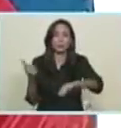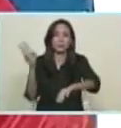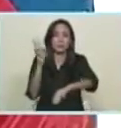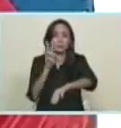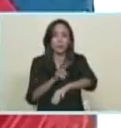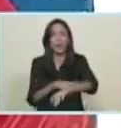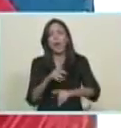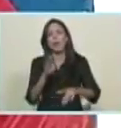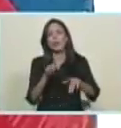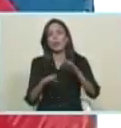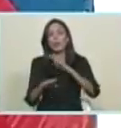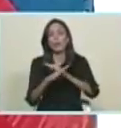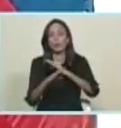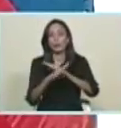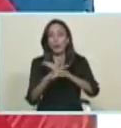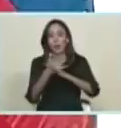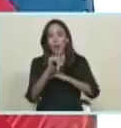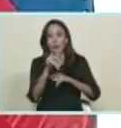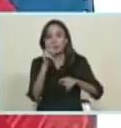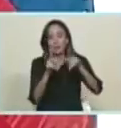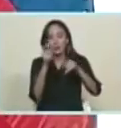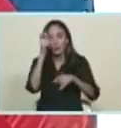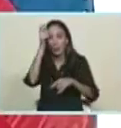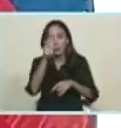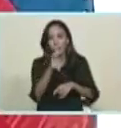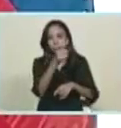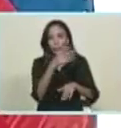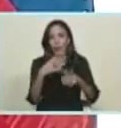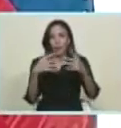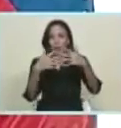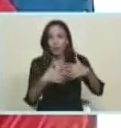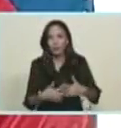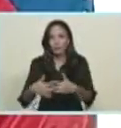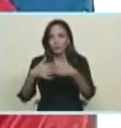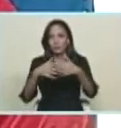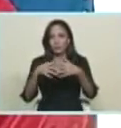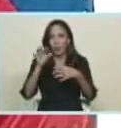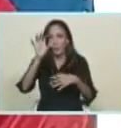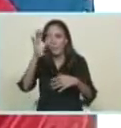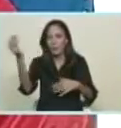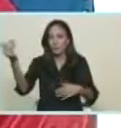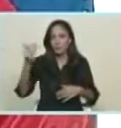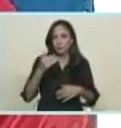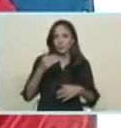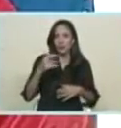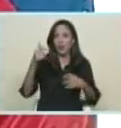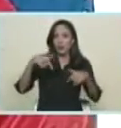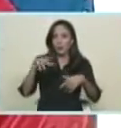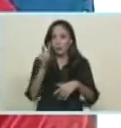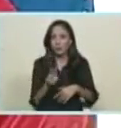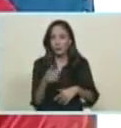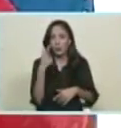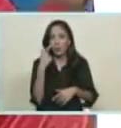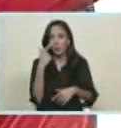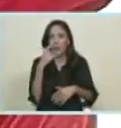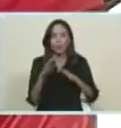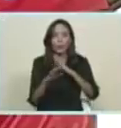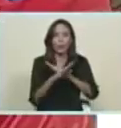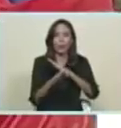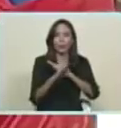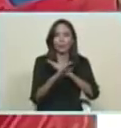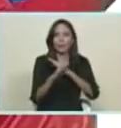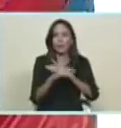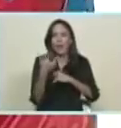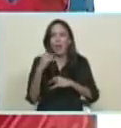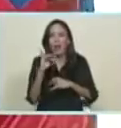aún asombra a visitantes extranjeros que vienen a una Venezuela y todavía se ven las